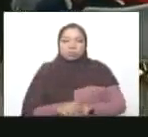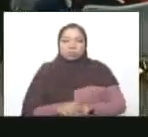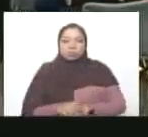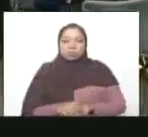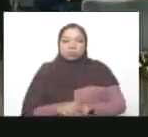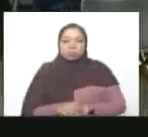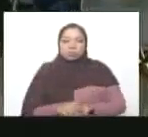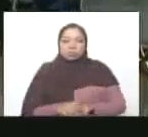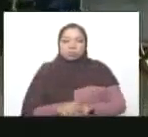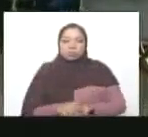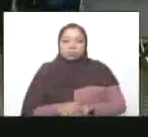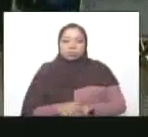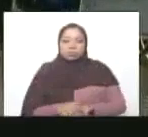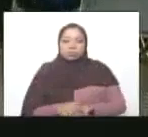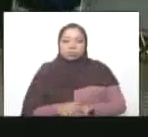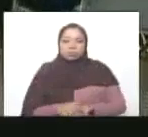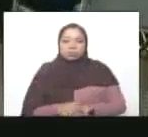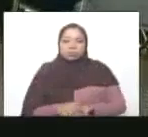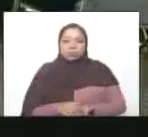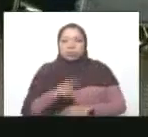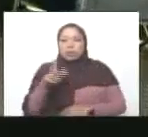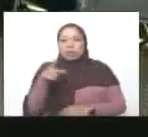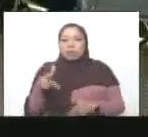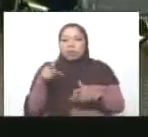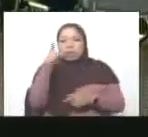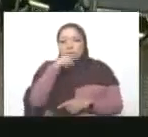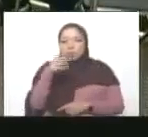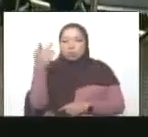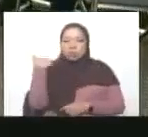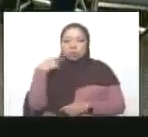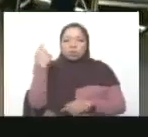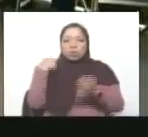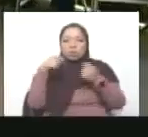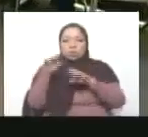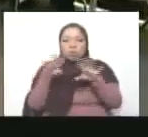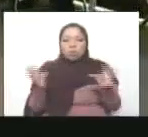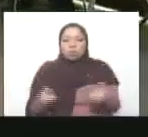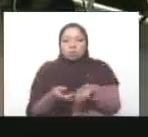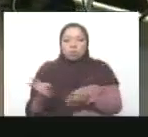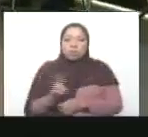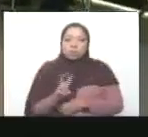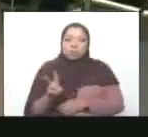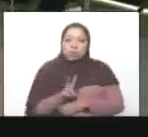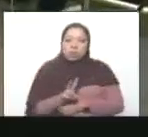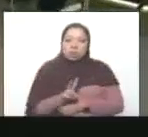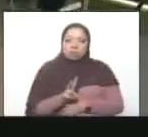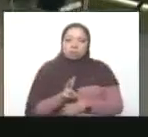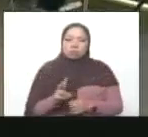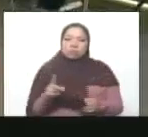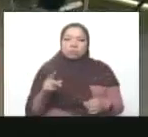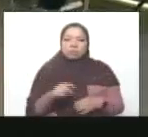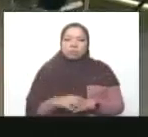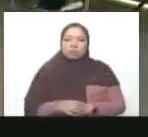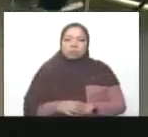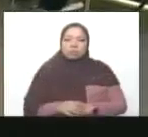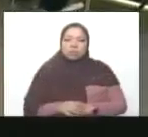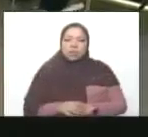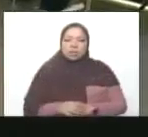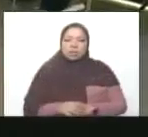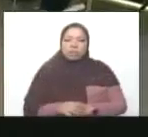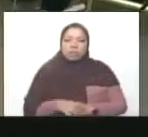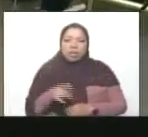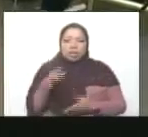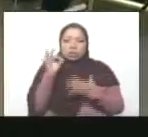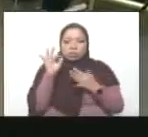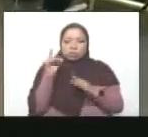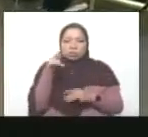Este es el café que me trajeron, que ganó el tercer premio el año pasado en la Feria Mundial del Café Venezolano. Esto está